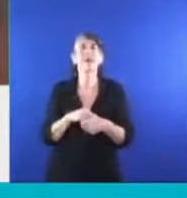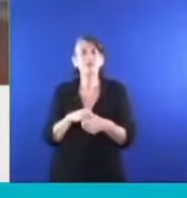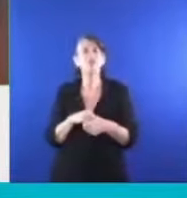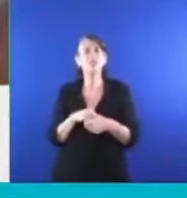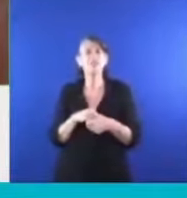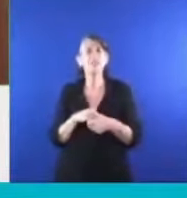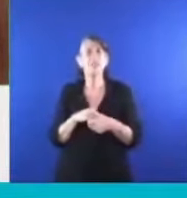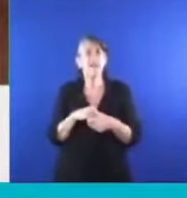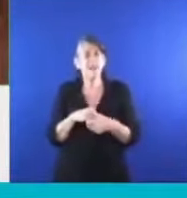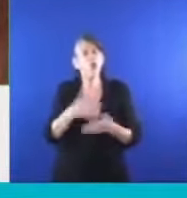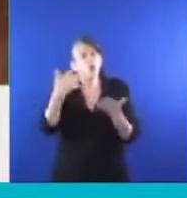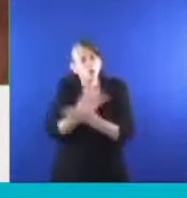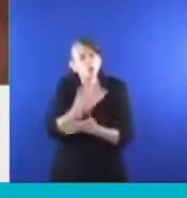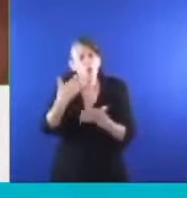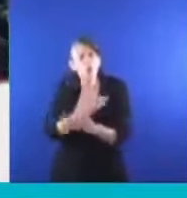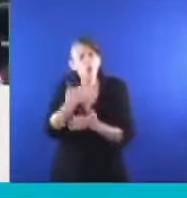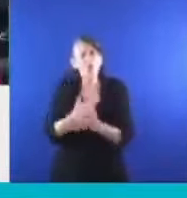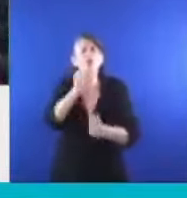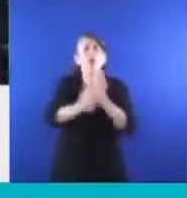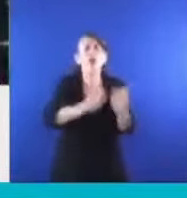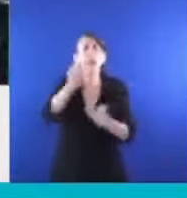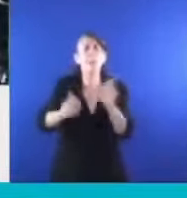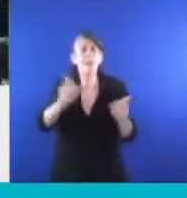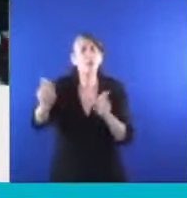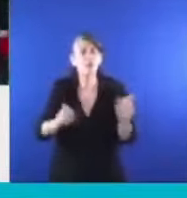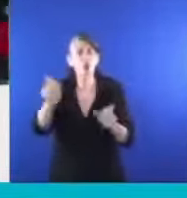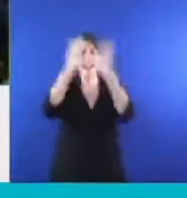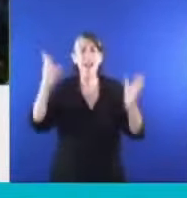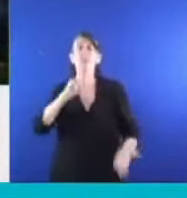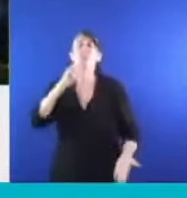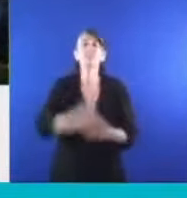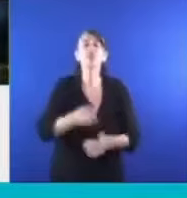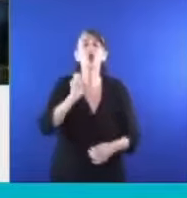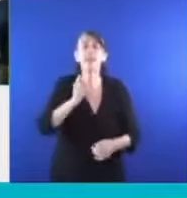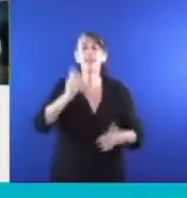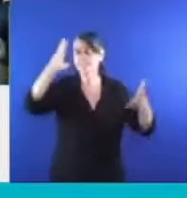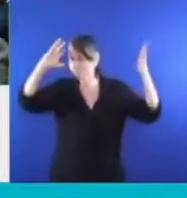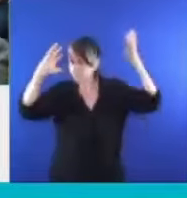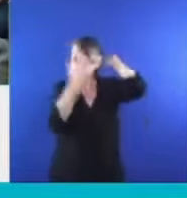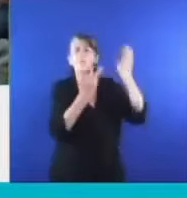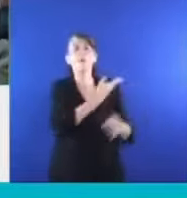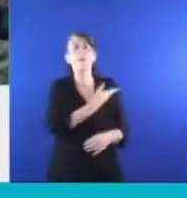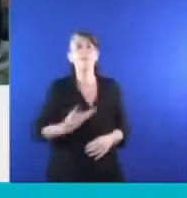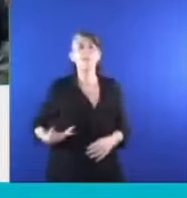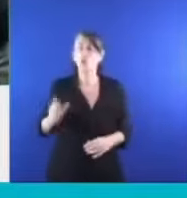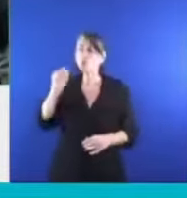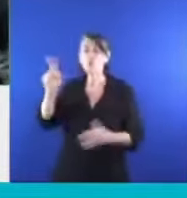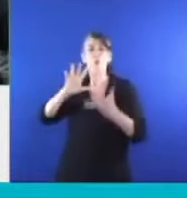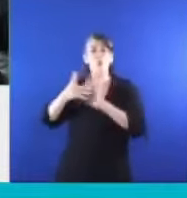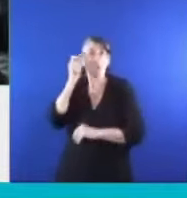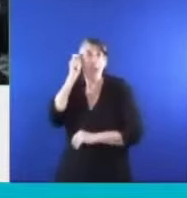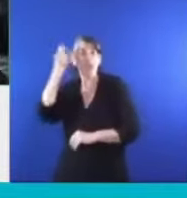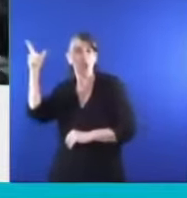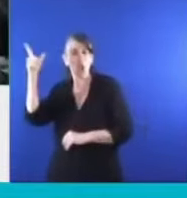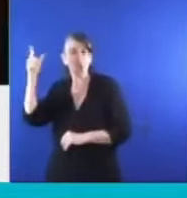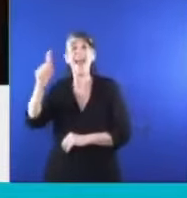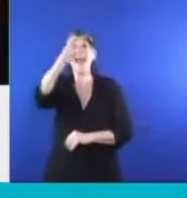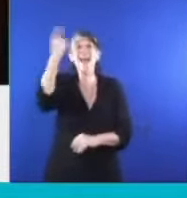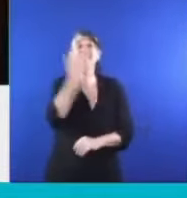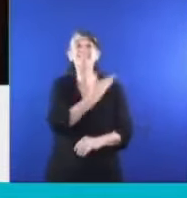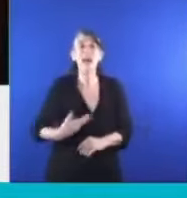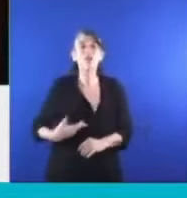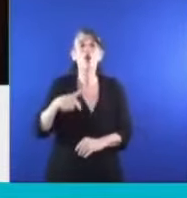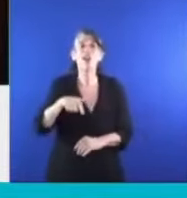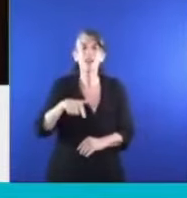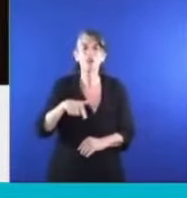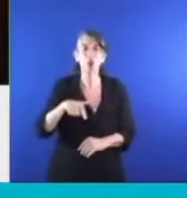sufrimiento ajeno que estamos presenciando. Por decisión del presidente, en base a su dogma ideológico, el Estado Nacional no solo está aplicando un plan